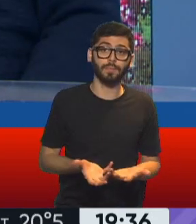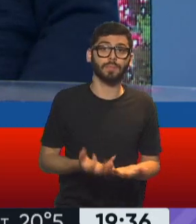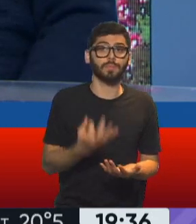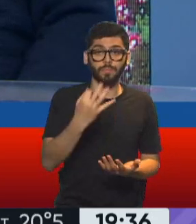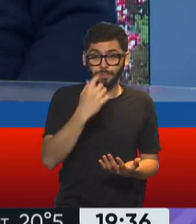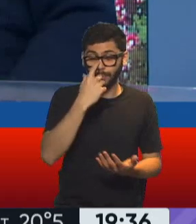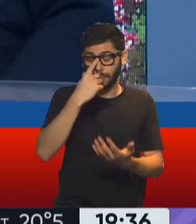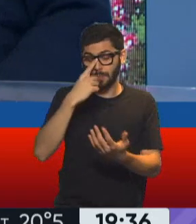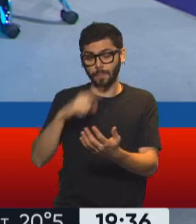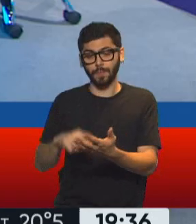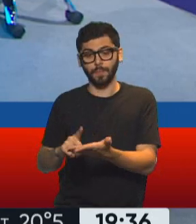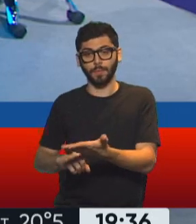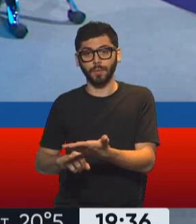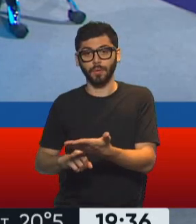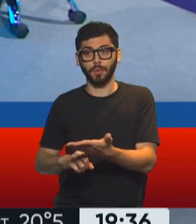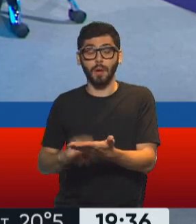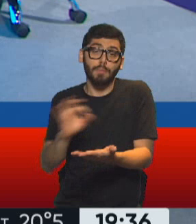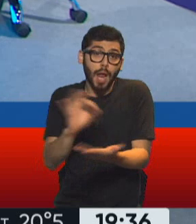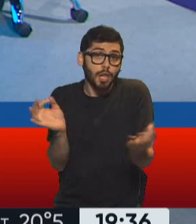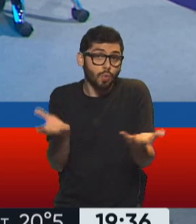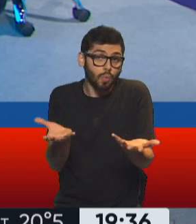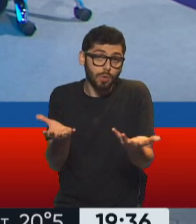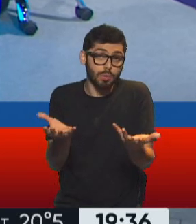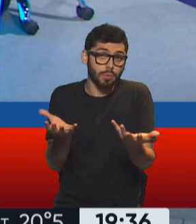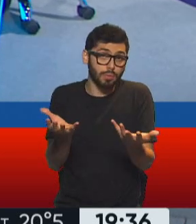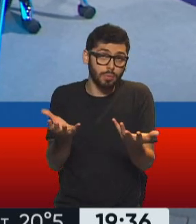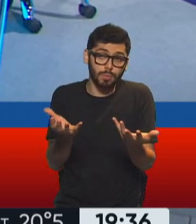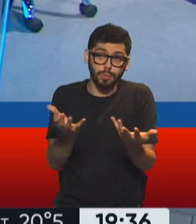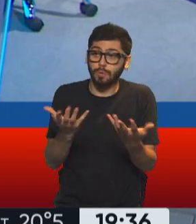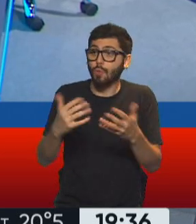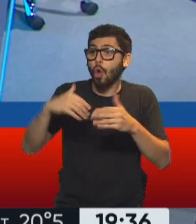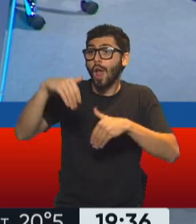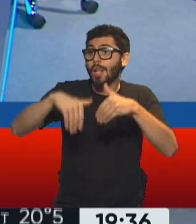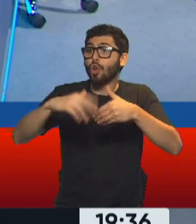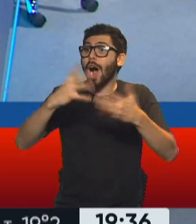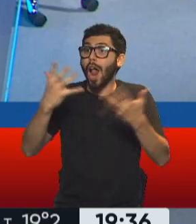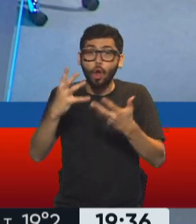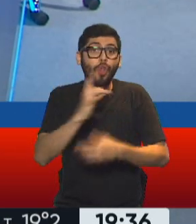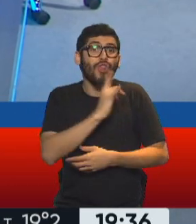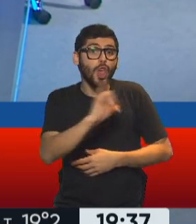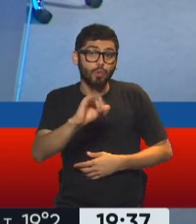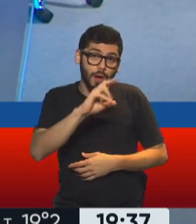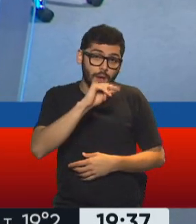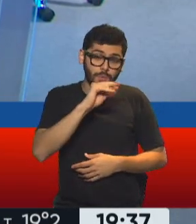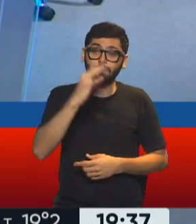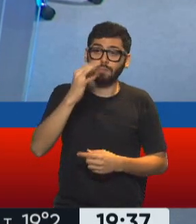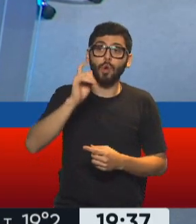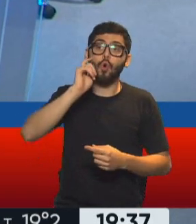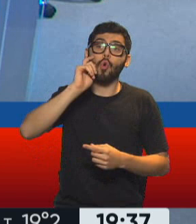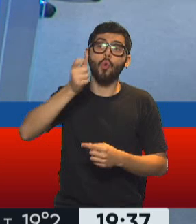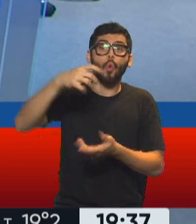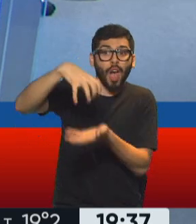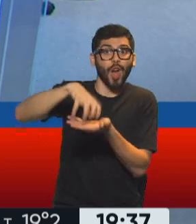involucre ni a ningún proceso de selección, pero específicamente en estos dos, ni el Juzgado de La